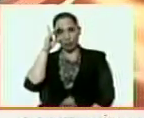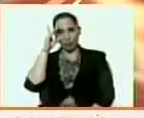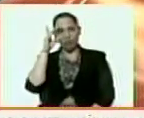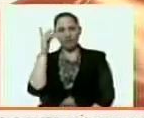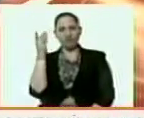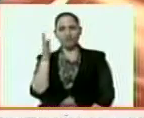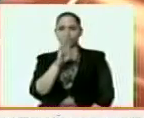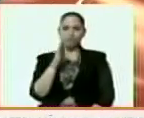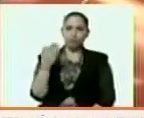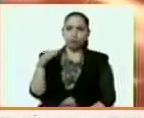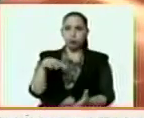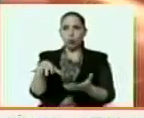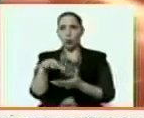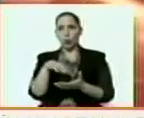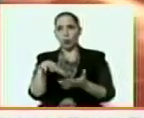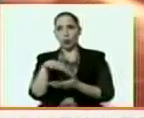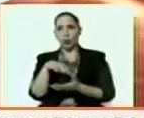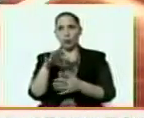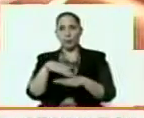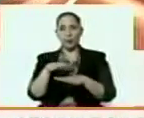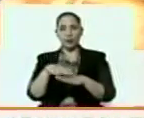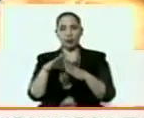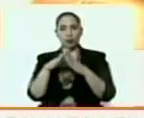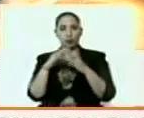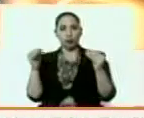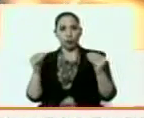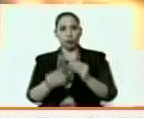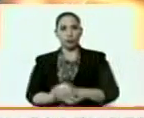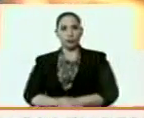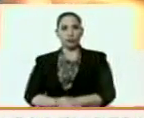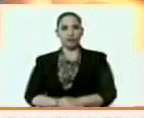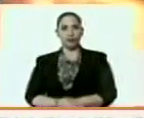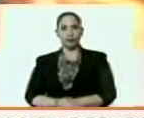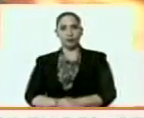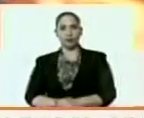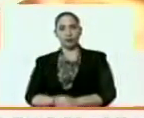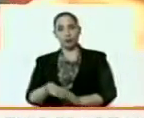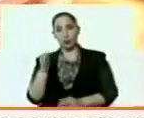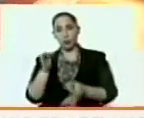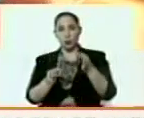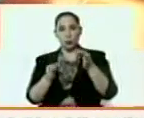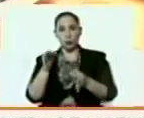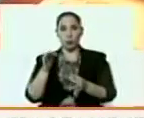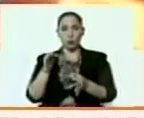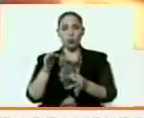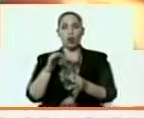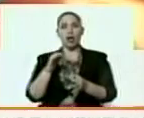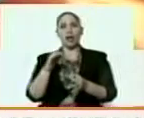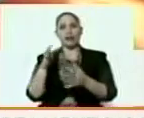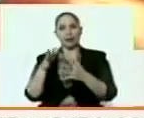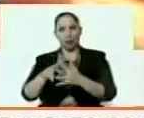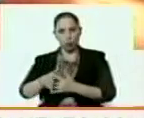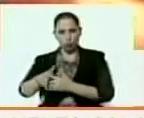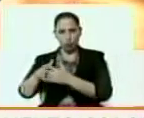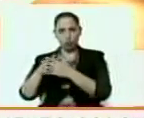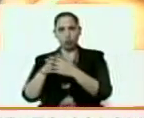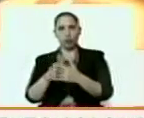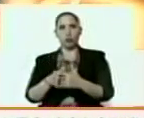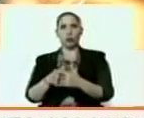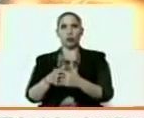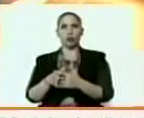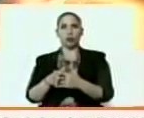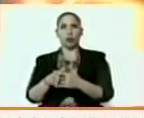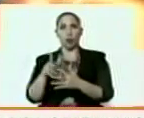toda esta situación, mientras está pasando toda esta situación jurídica a nivel de los Estados Unidos y en